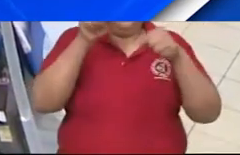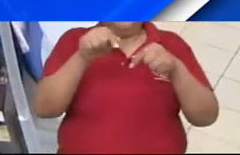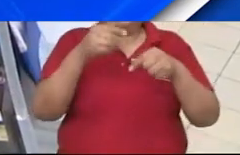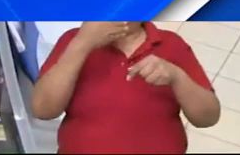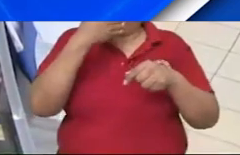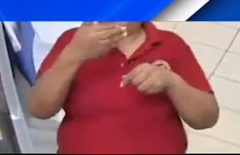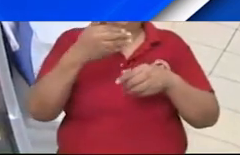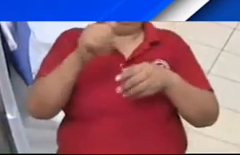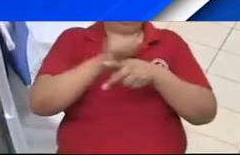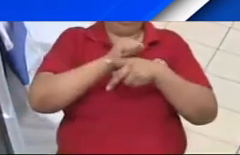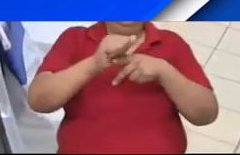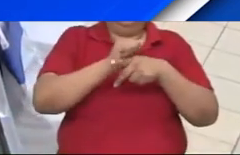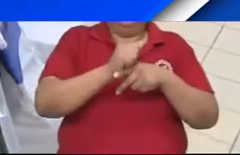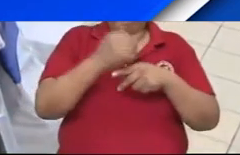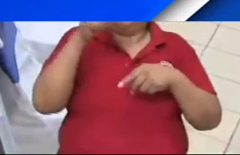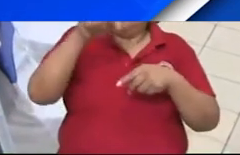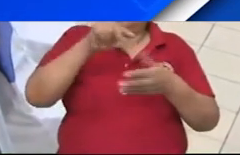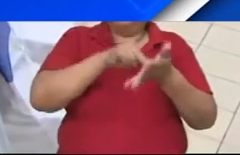buenas prácticas.